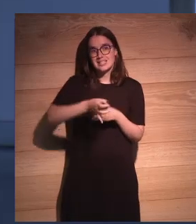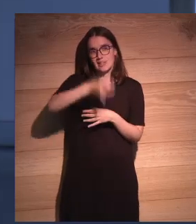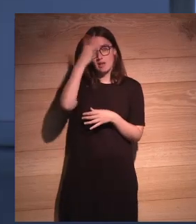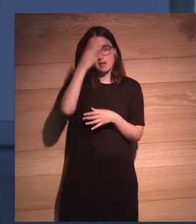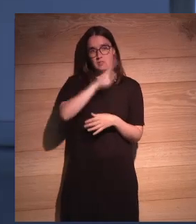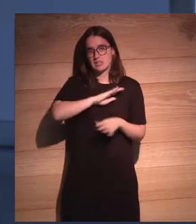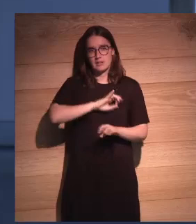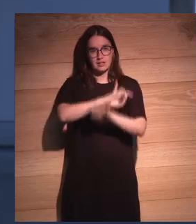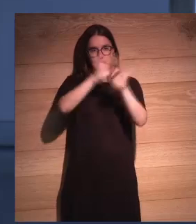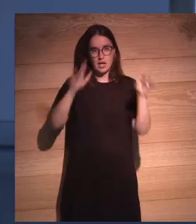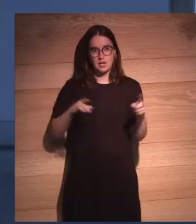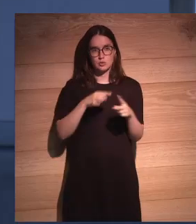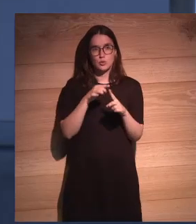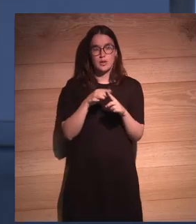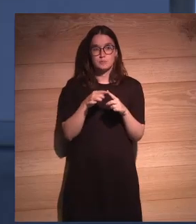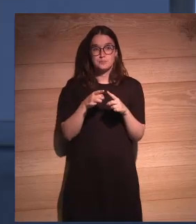eran bastante claras. Una,